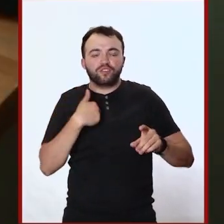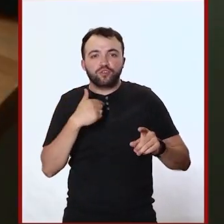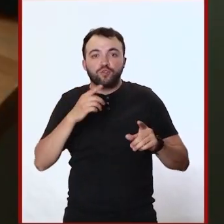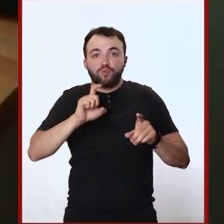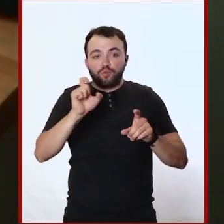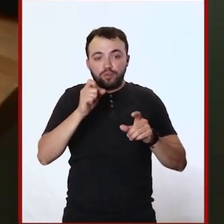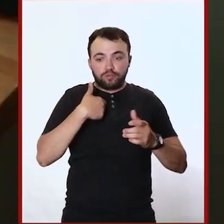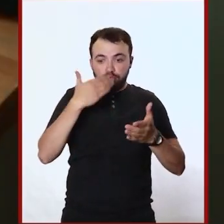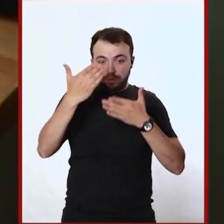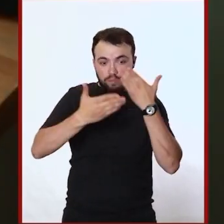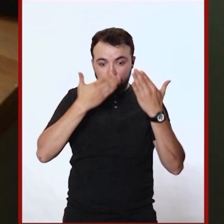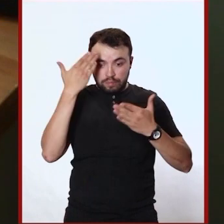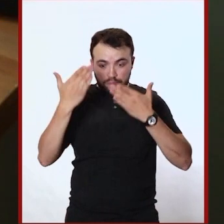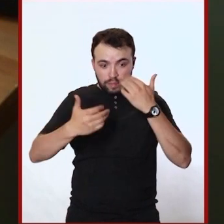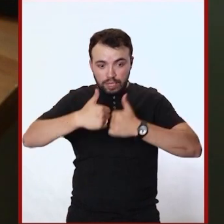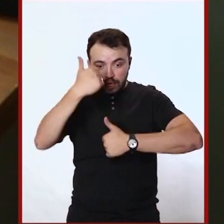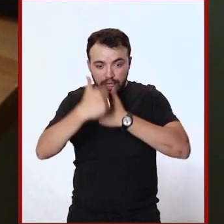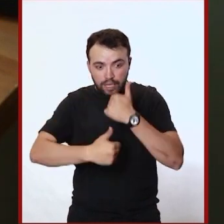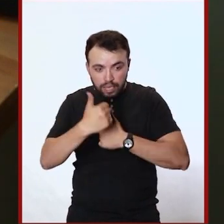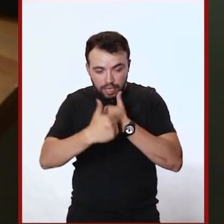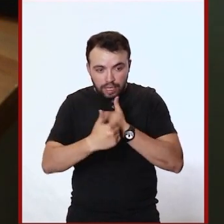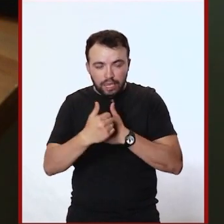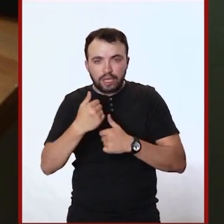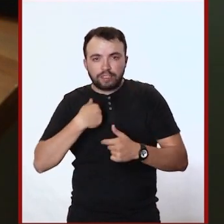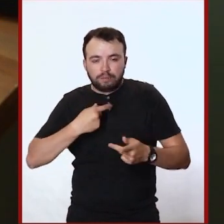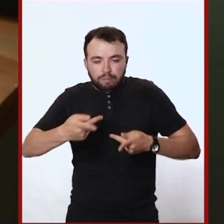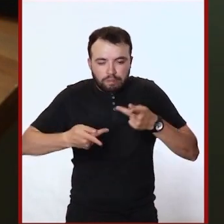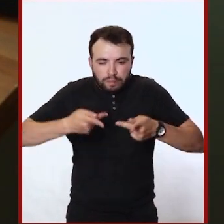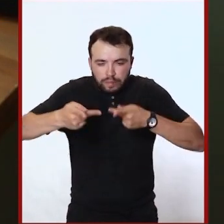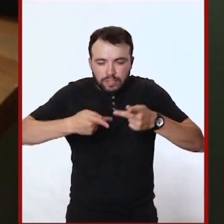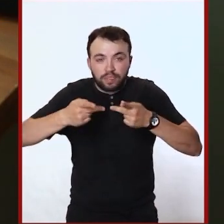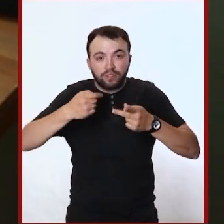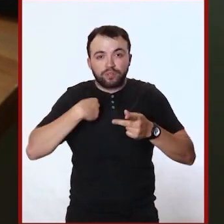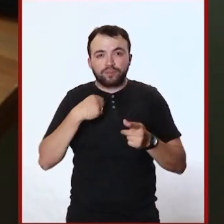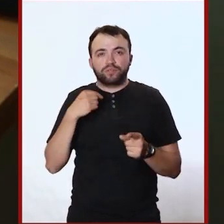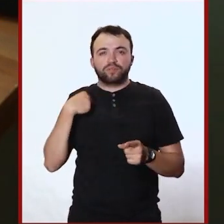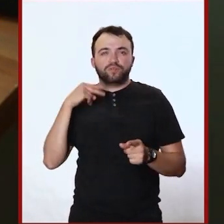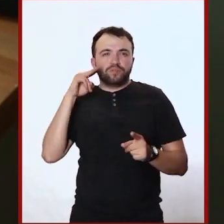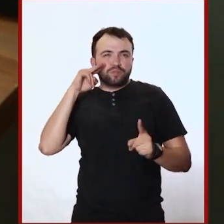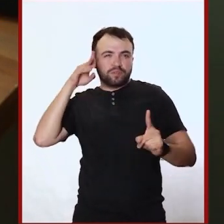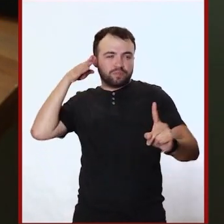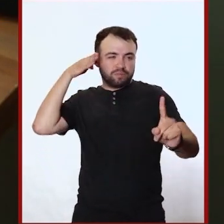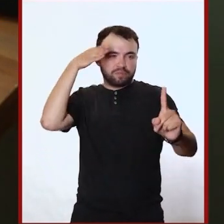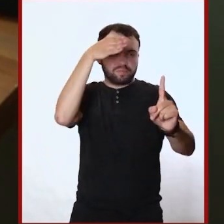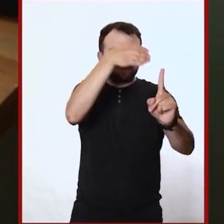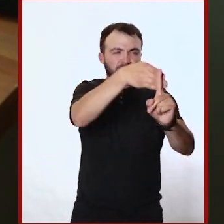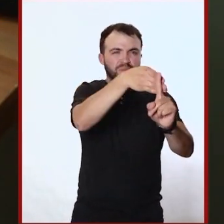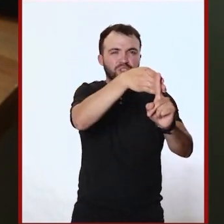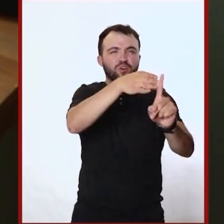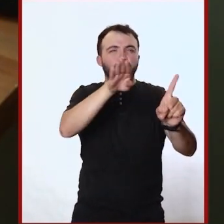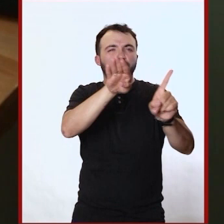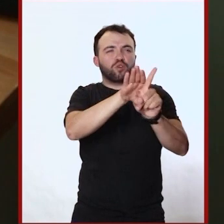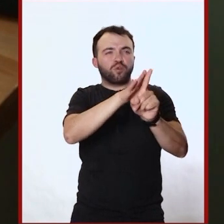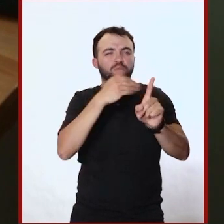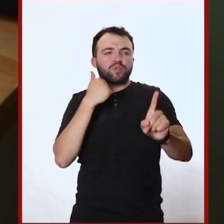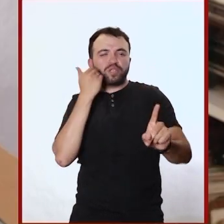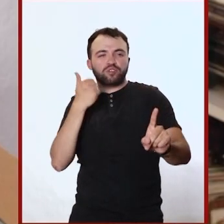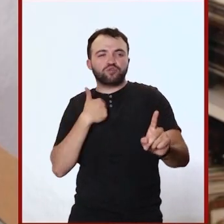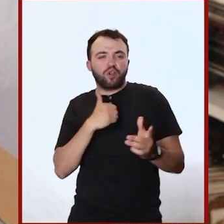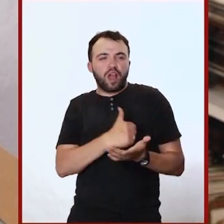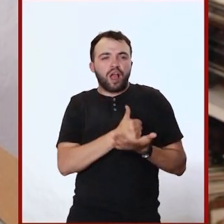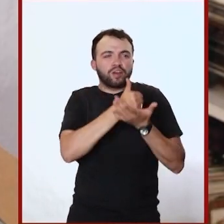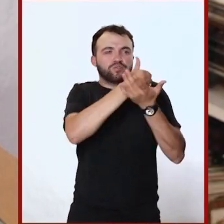prepara, tiene que tener en mente qué es lo que quiere resolver o cómo quiere contribuir a la sociedad. Oye, Manuel, ¿alguna